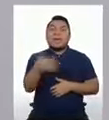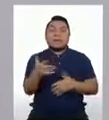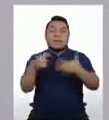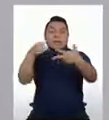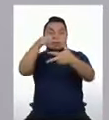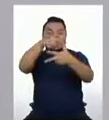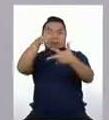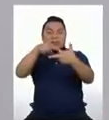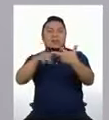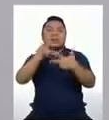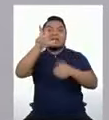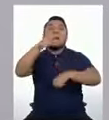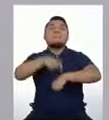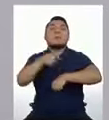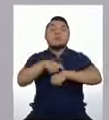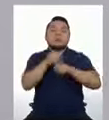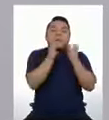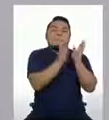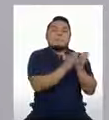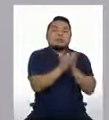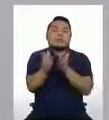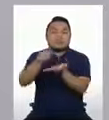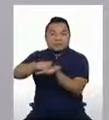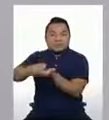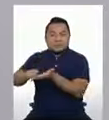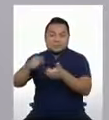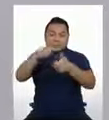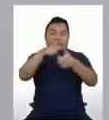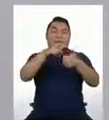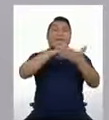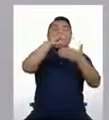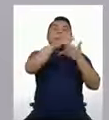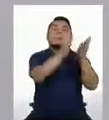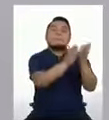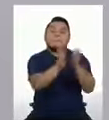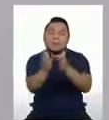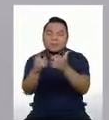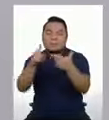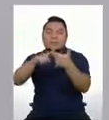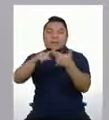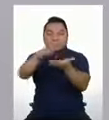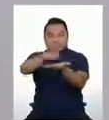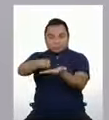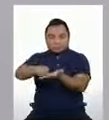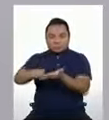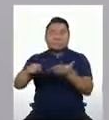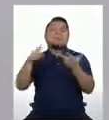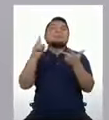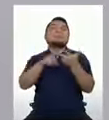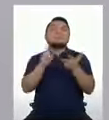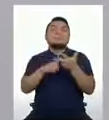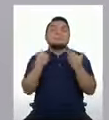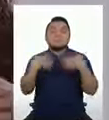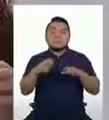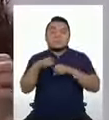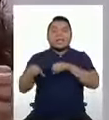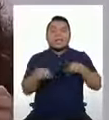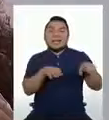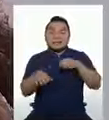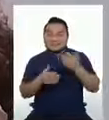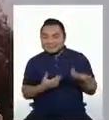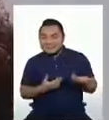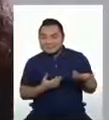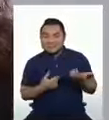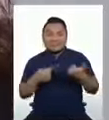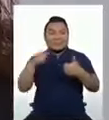3 momentos en el proceso de la escritura. El momento de planificar, el momento de escribir y el momento de revisar.